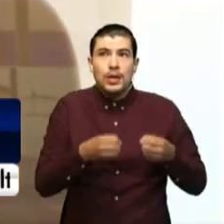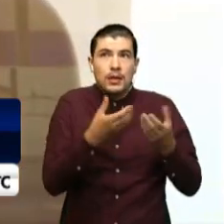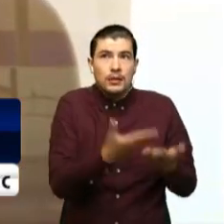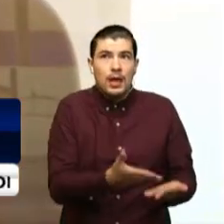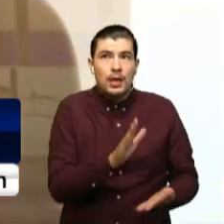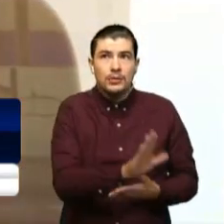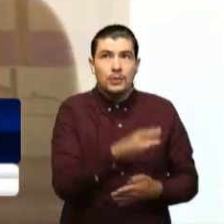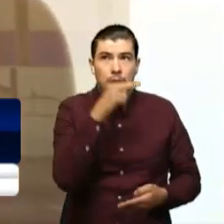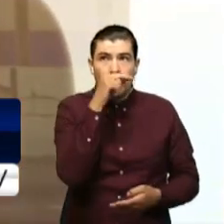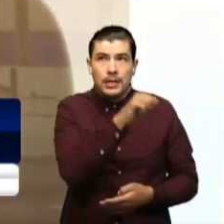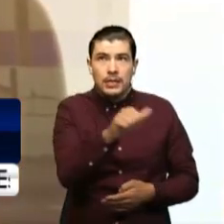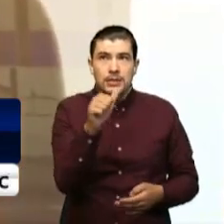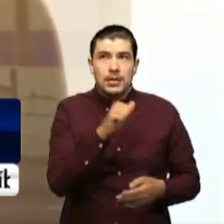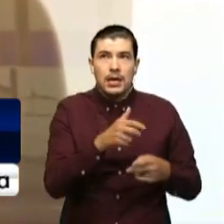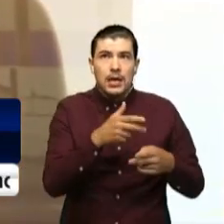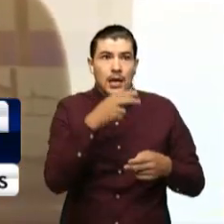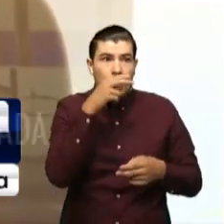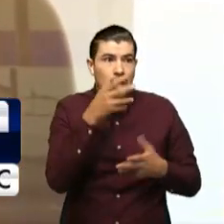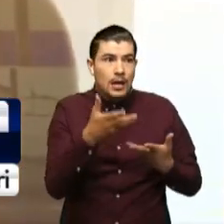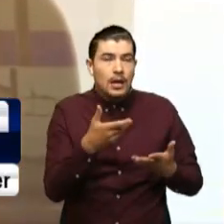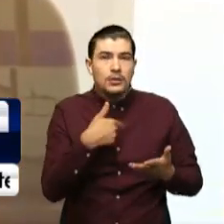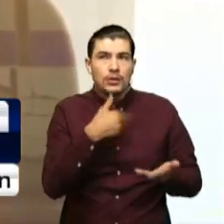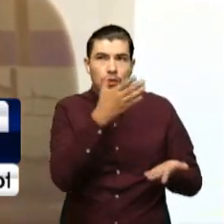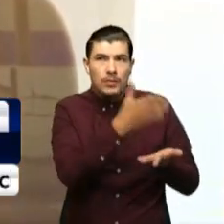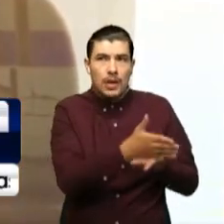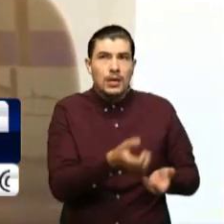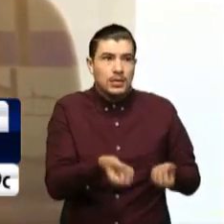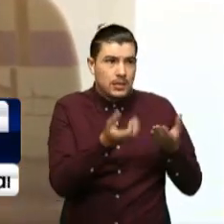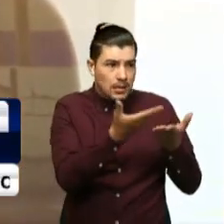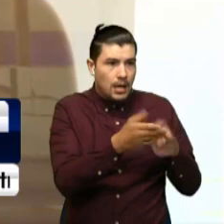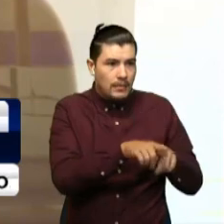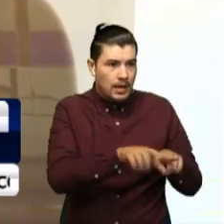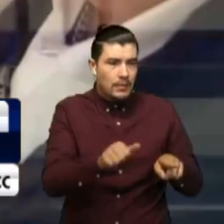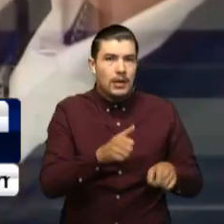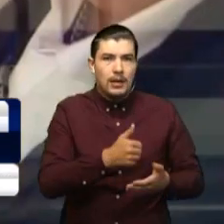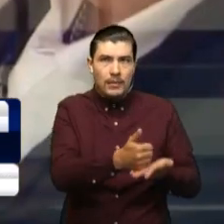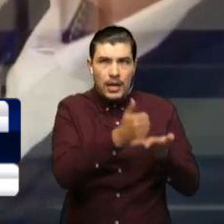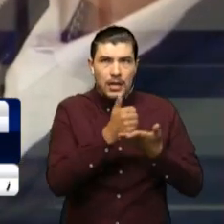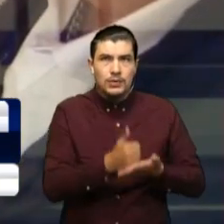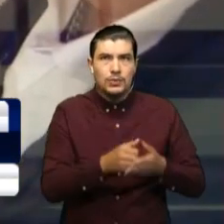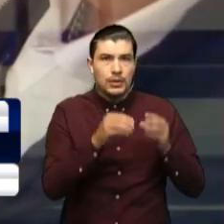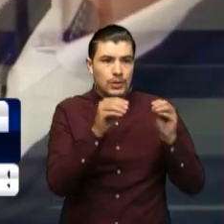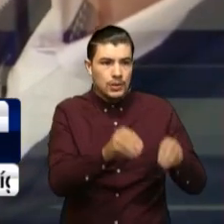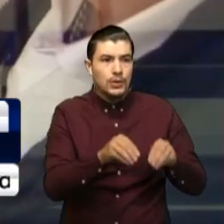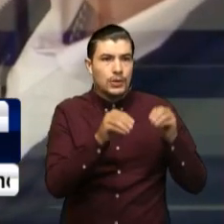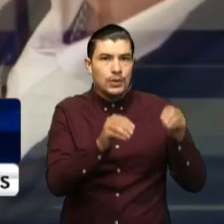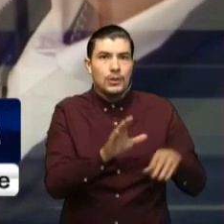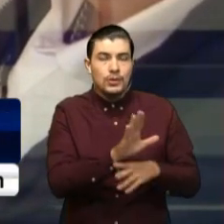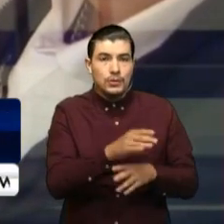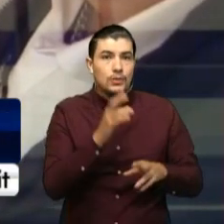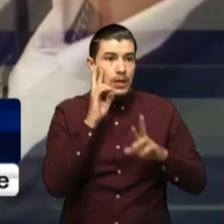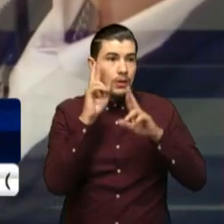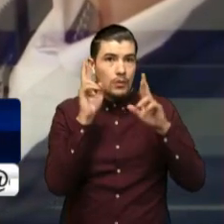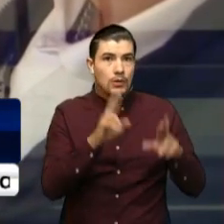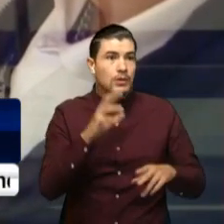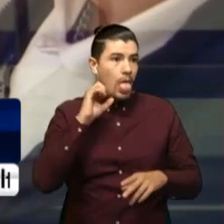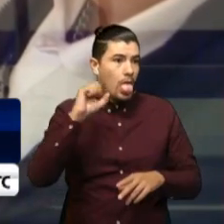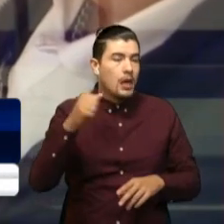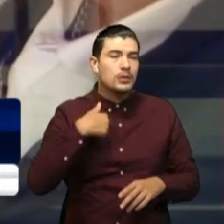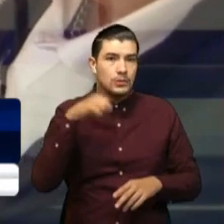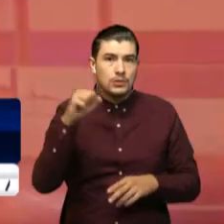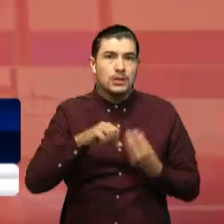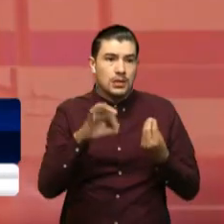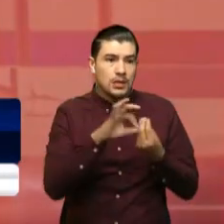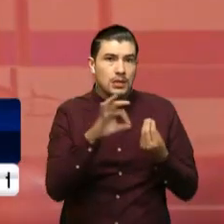la niña los pañales desde fui a la ya mi hermana para que me la llevara a crear ella reconoció su adicción a la droga